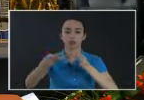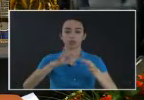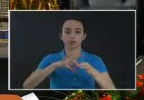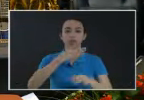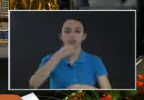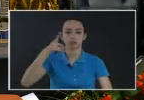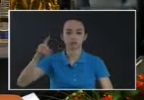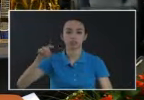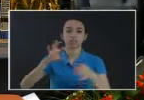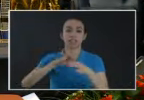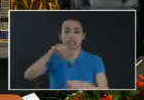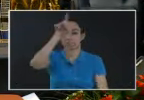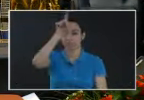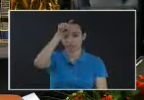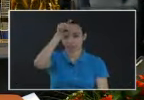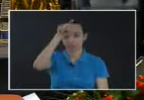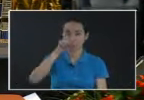cantaron cánticos.